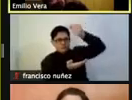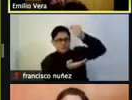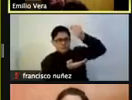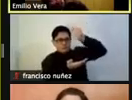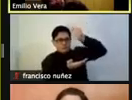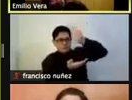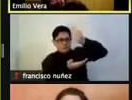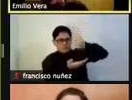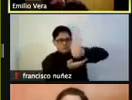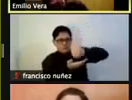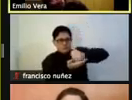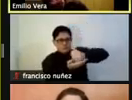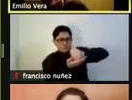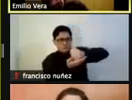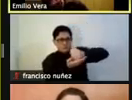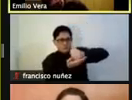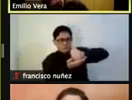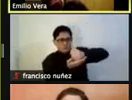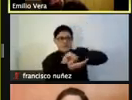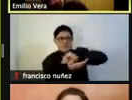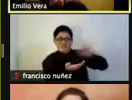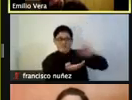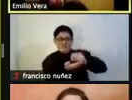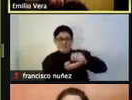estos geófonos en el fondo del mar donde son